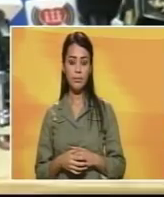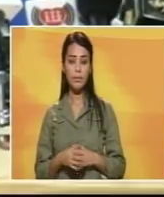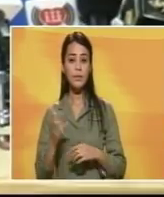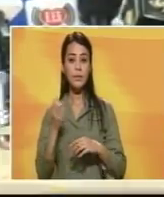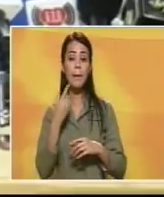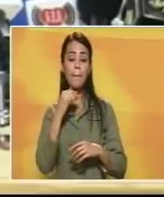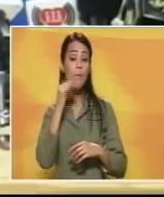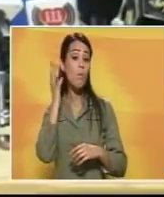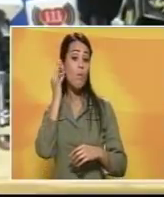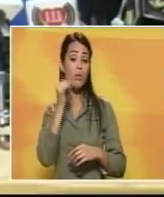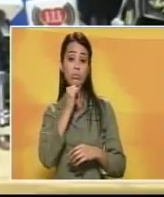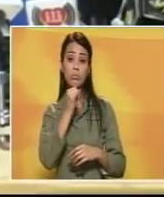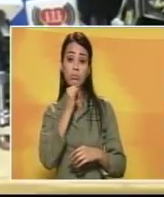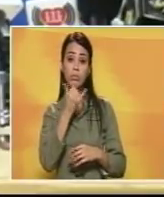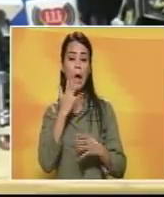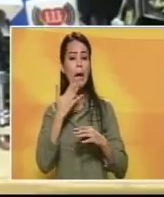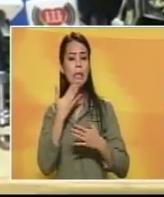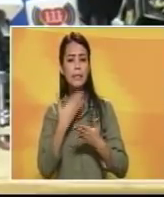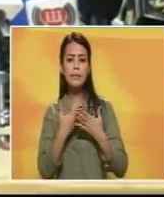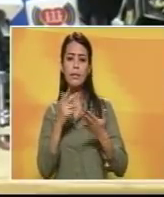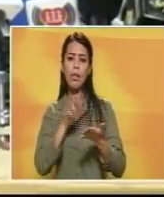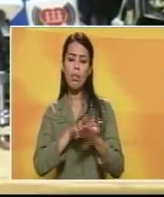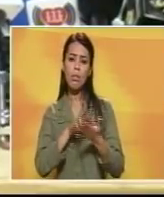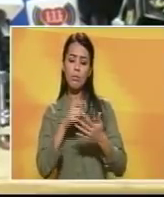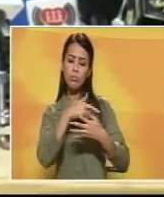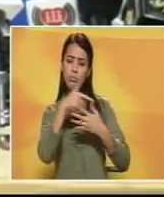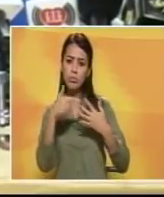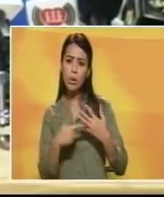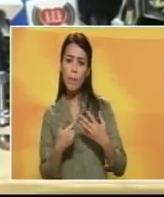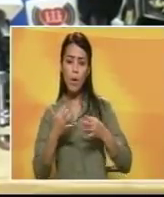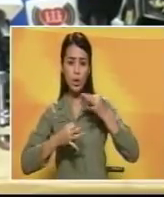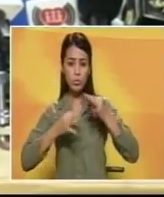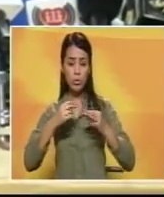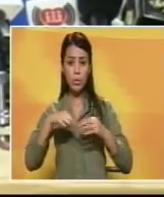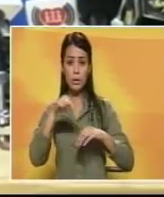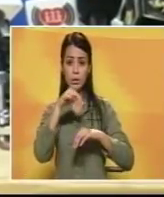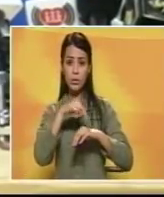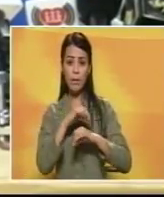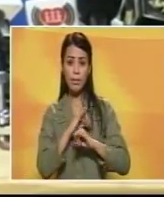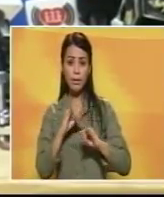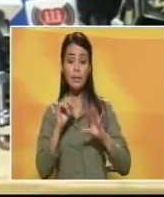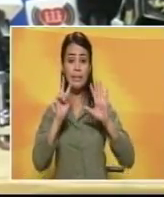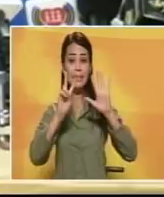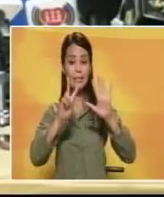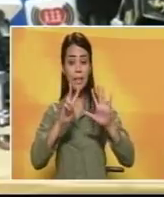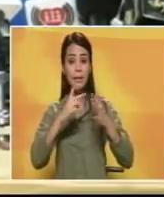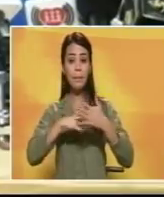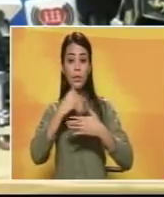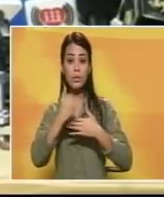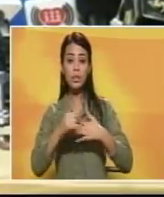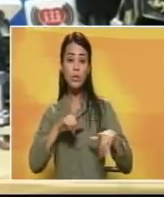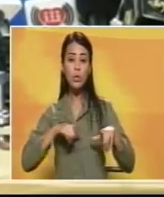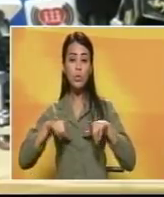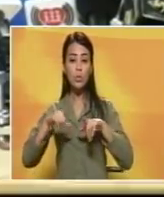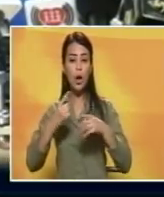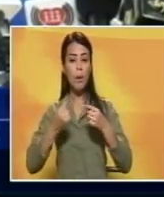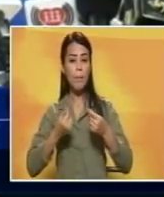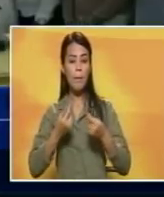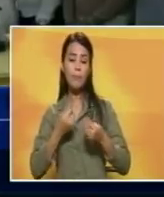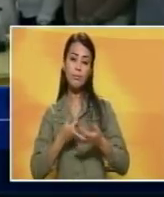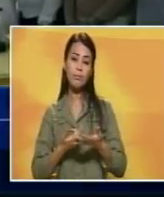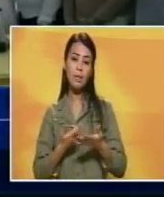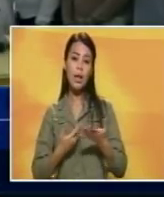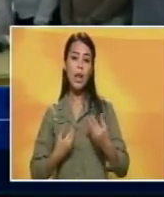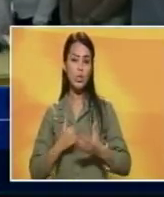Meléndez indicó que gracias a los recursos aprobados por el Ejecutivo Nacional se finalizarán 7 proyectos en la entidad para el beneficio de los